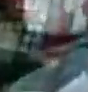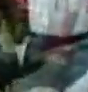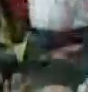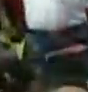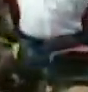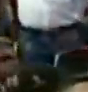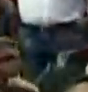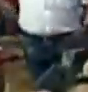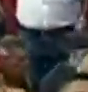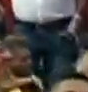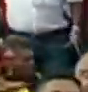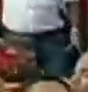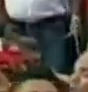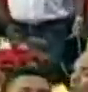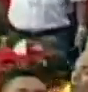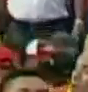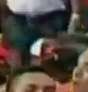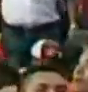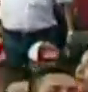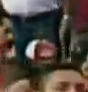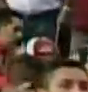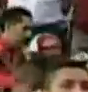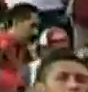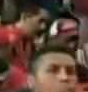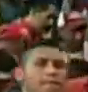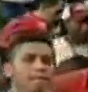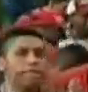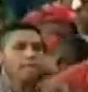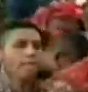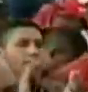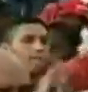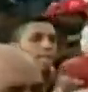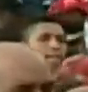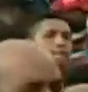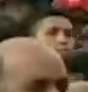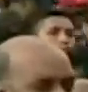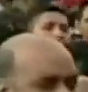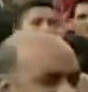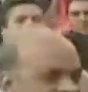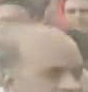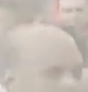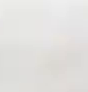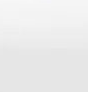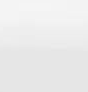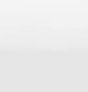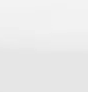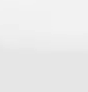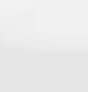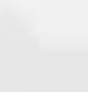cuando estábamos muchachos. Las charadas en el engaño, la víbora de la mar.